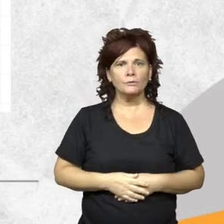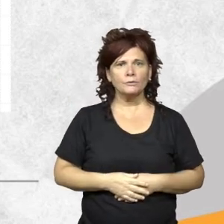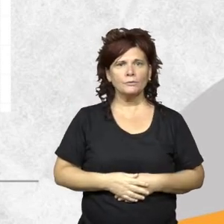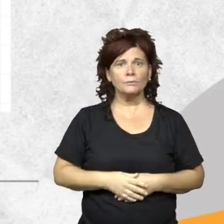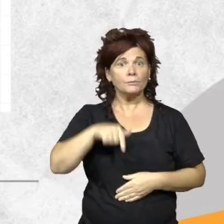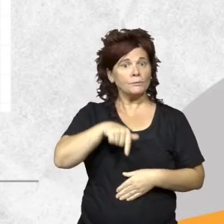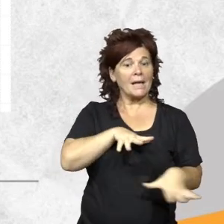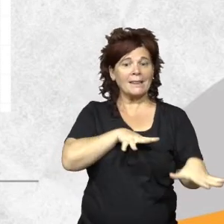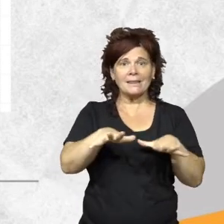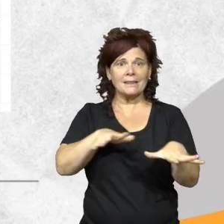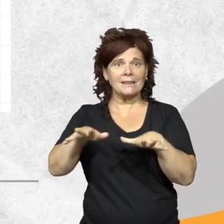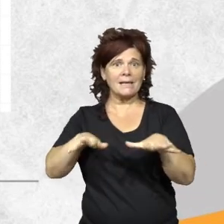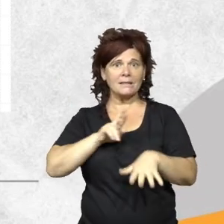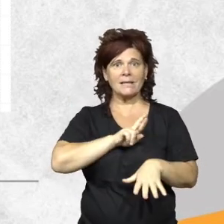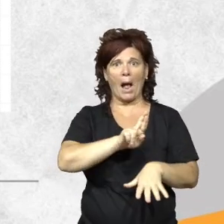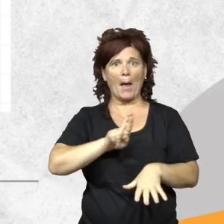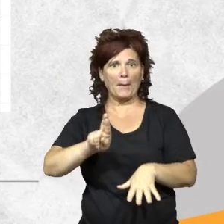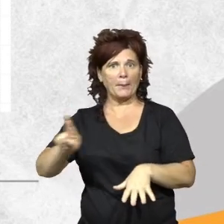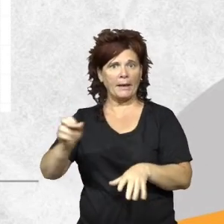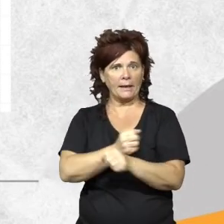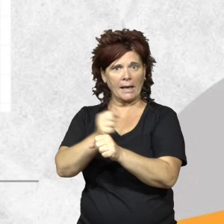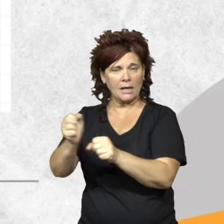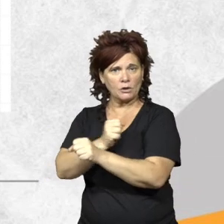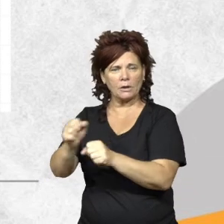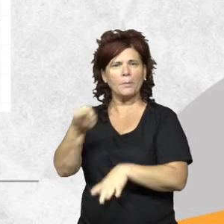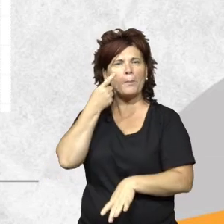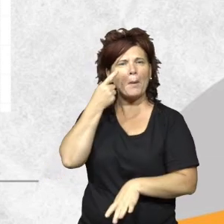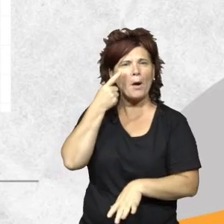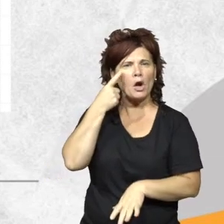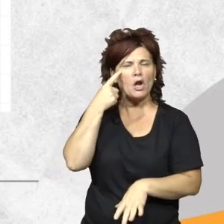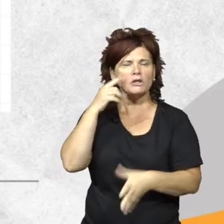A estos actos habilitadores los vamos a conocer por lo general